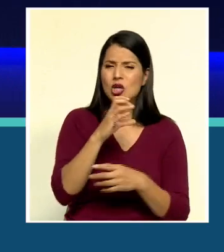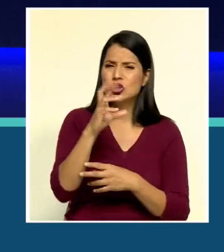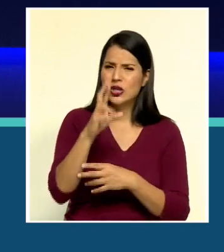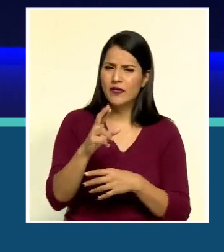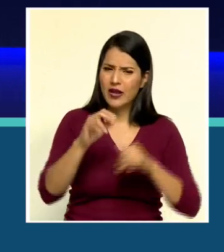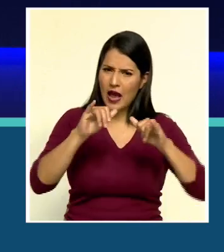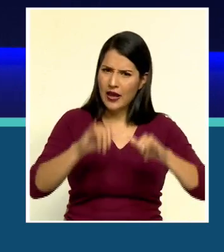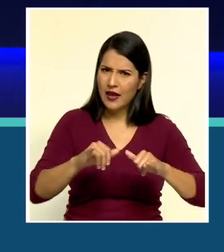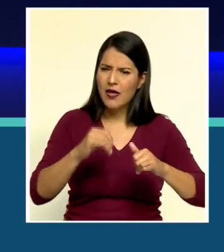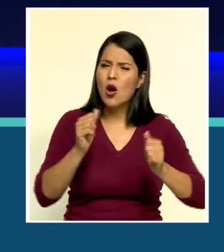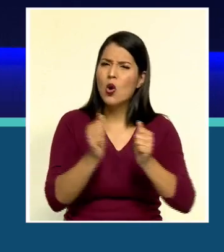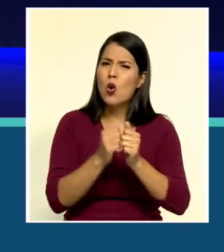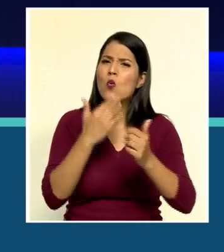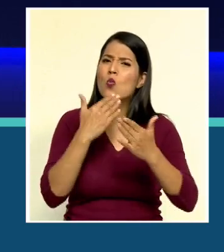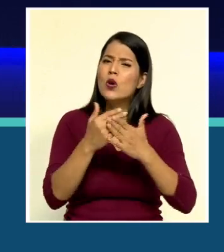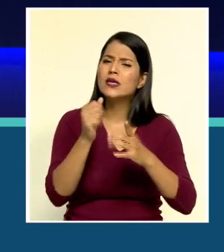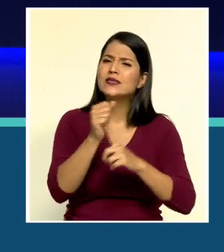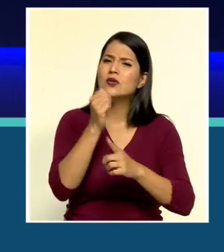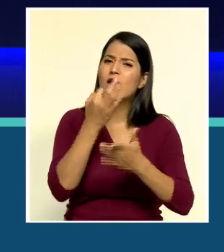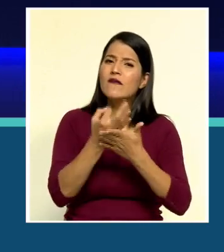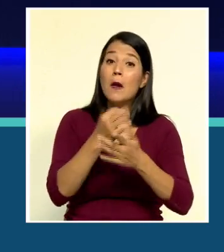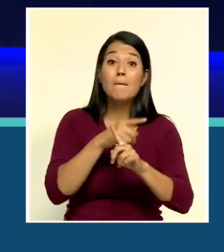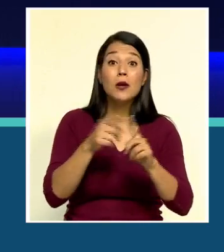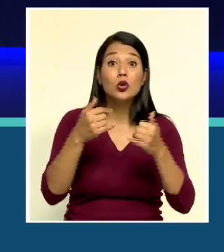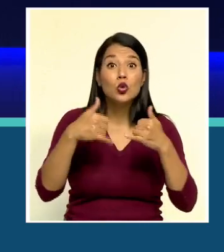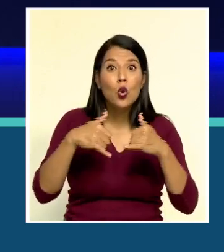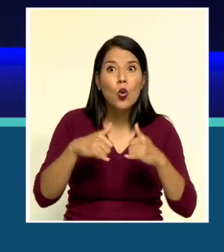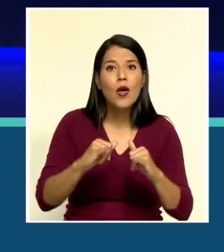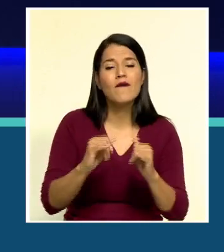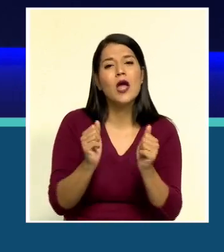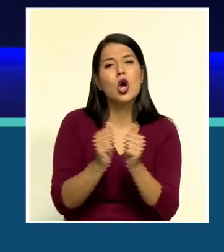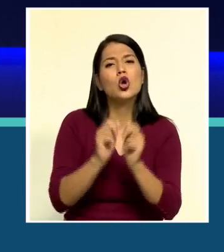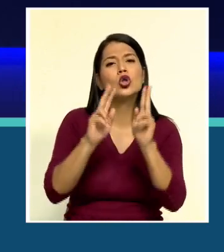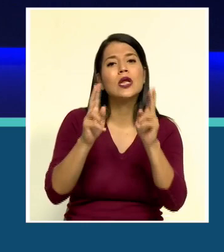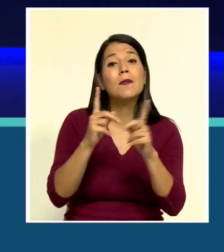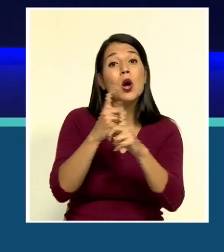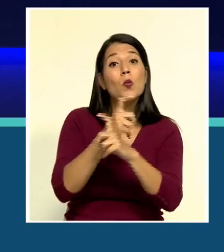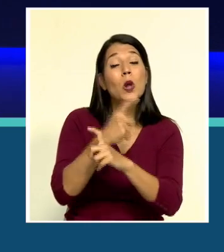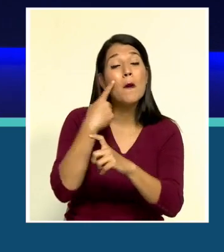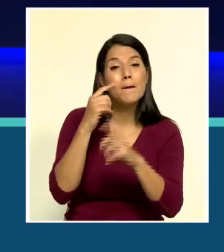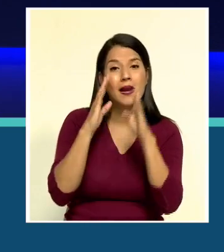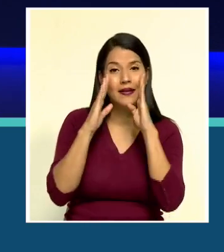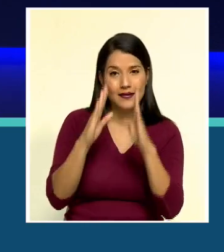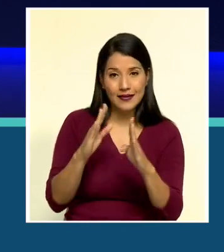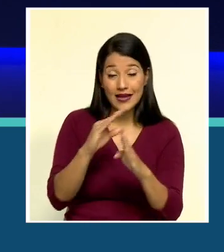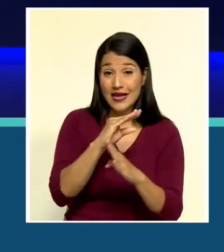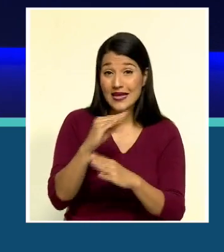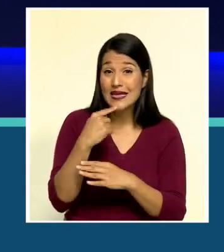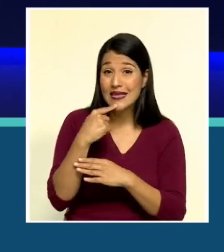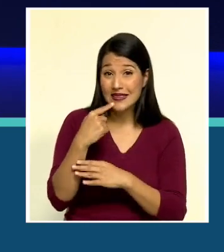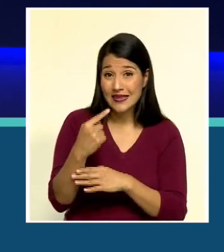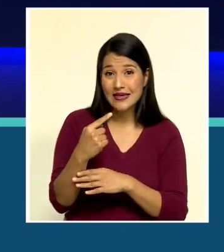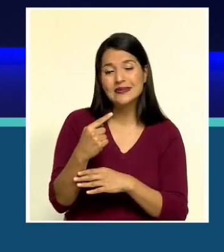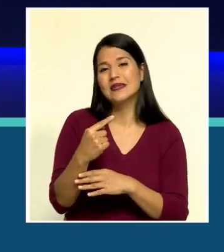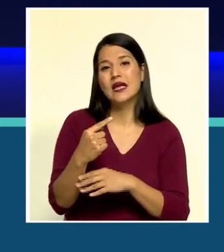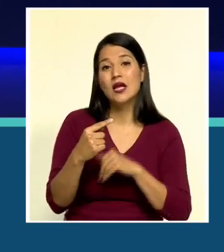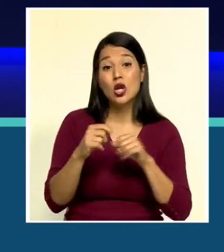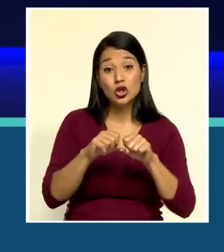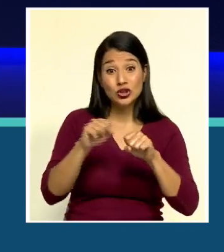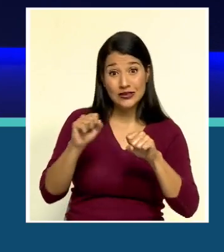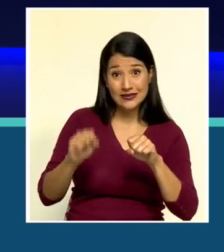con complicaciones aún por atender. Además, afirmó que los sistemas tributarios se entregarán hackeados al nuevo gobierno.